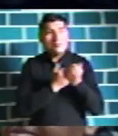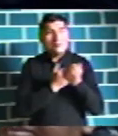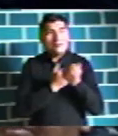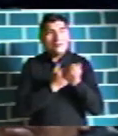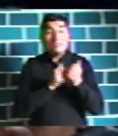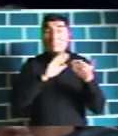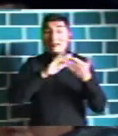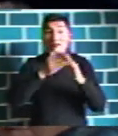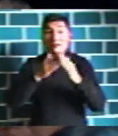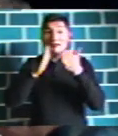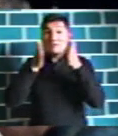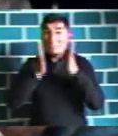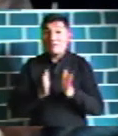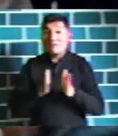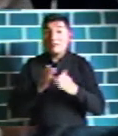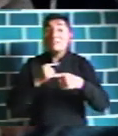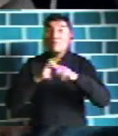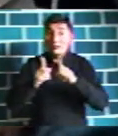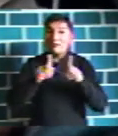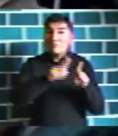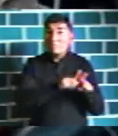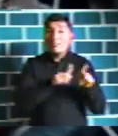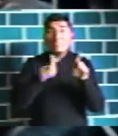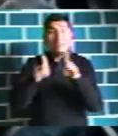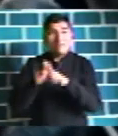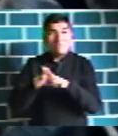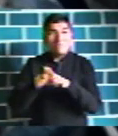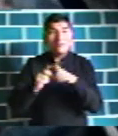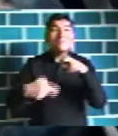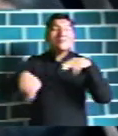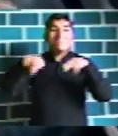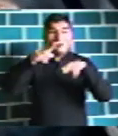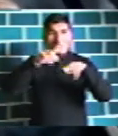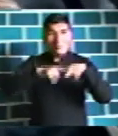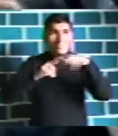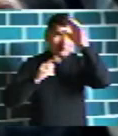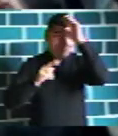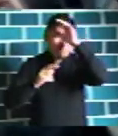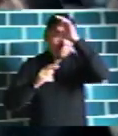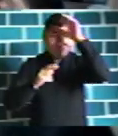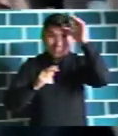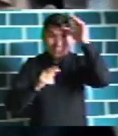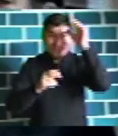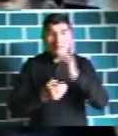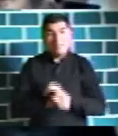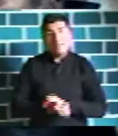ciudadano pero además por el plus de ser católico